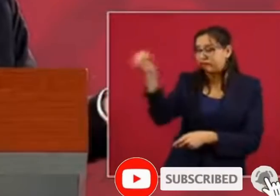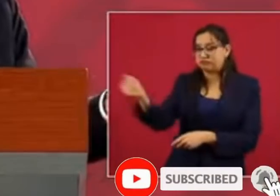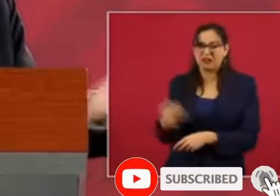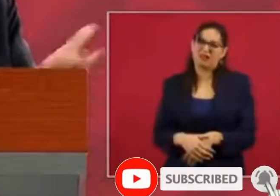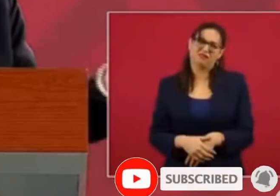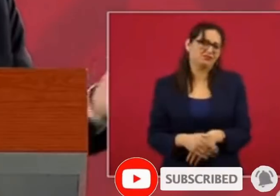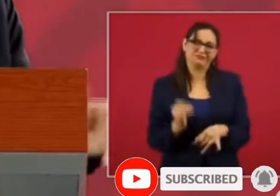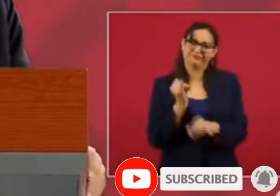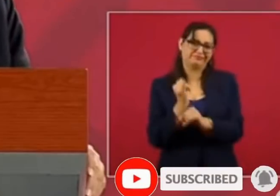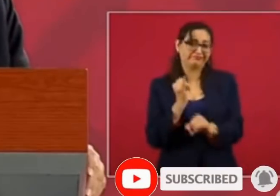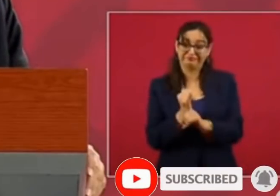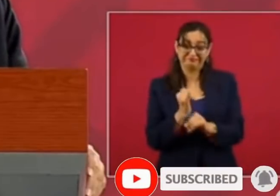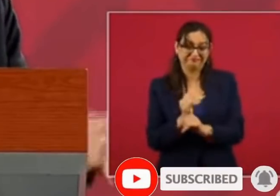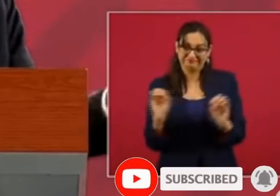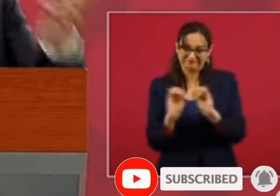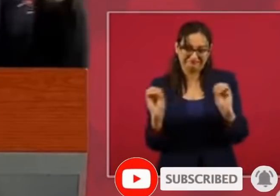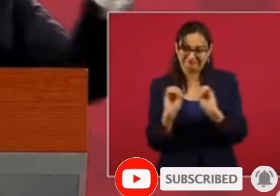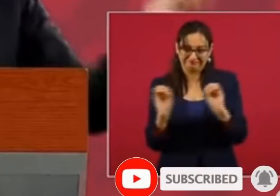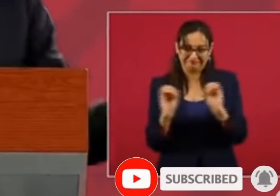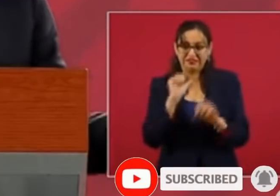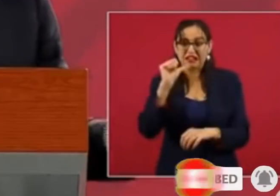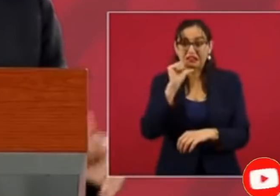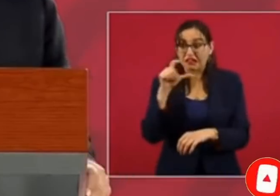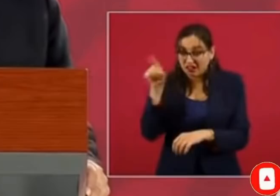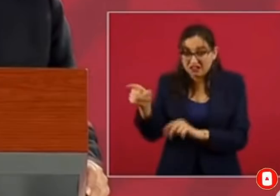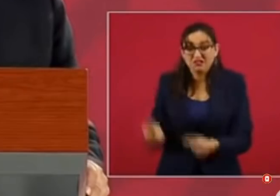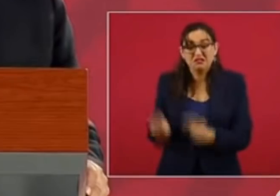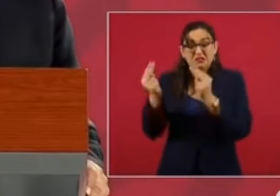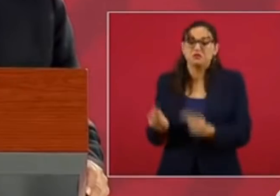hay señal. ¿Por qué? Porque no es negocio